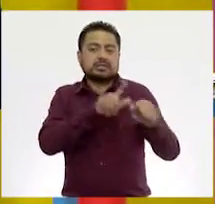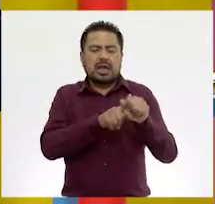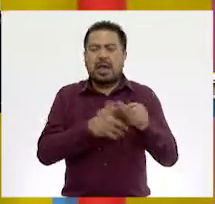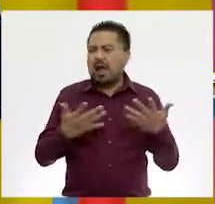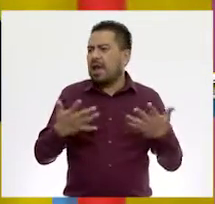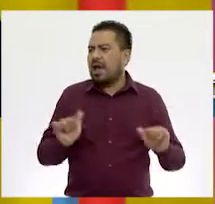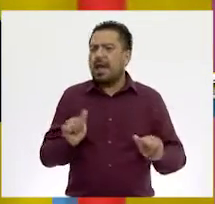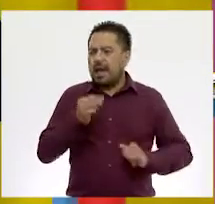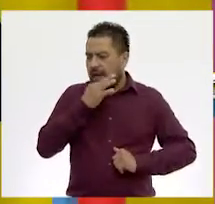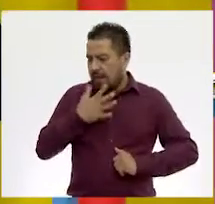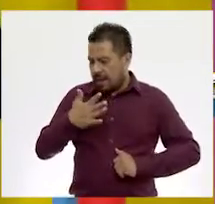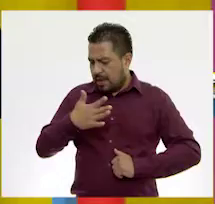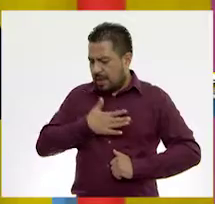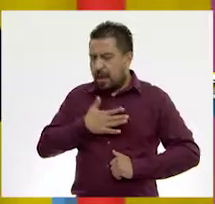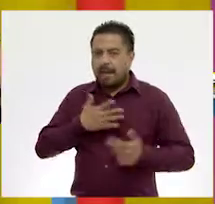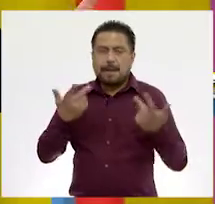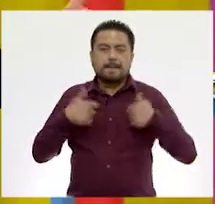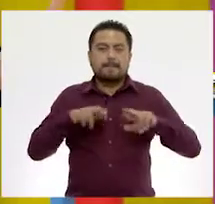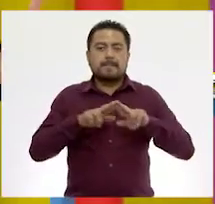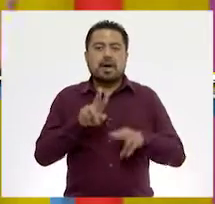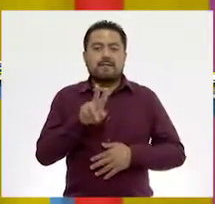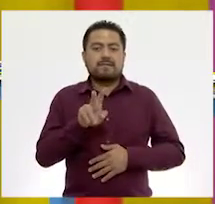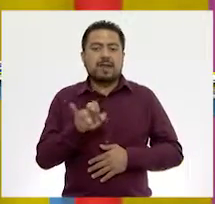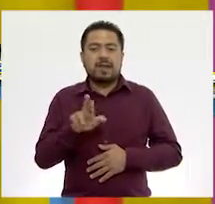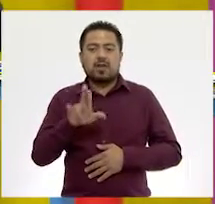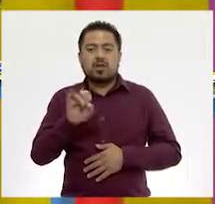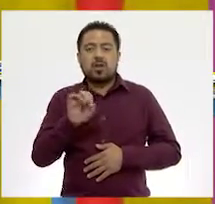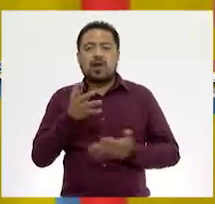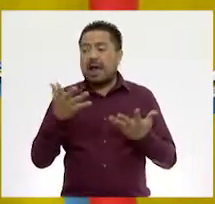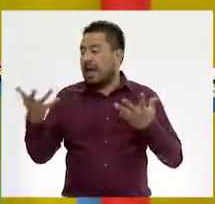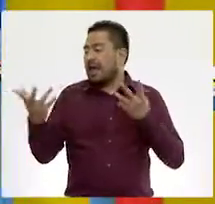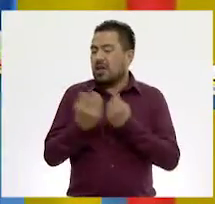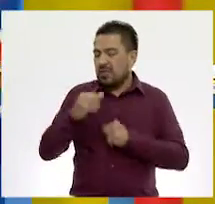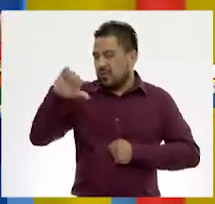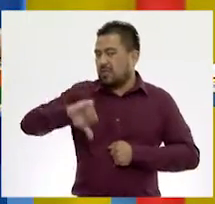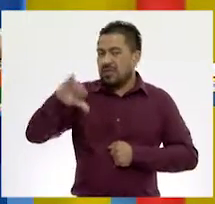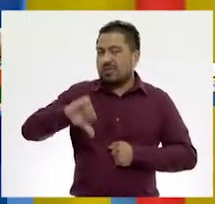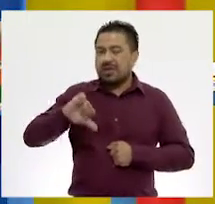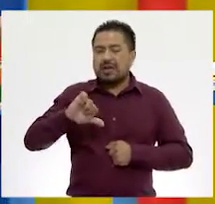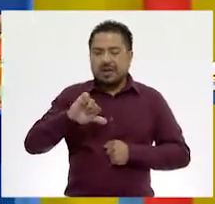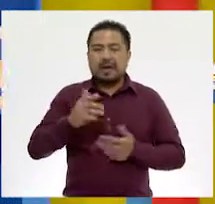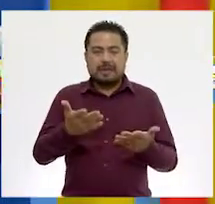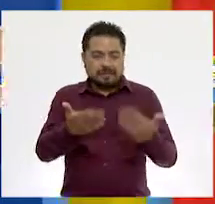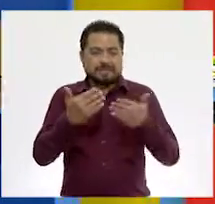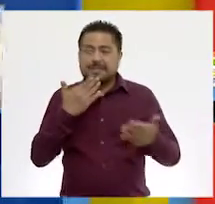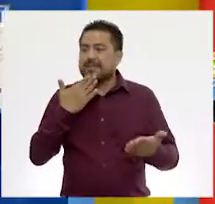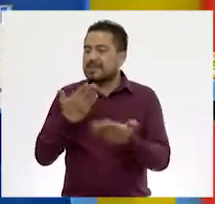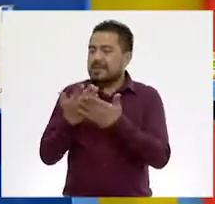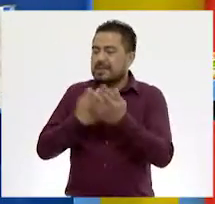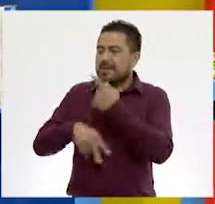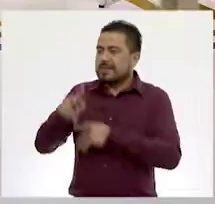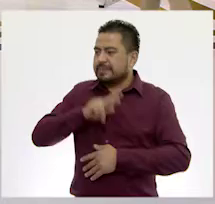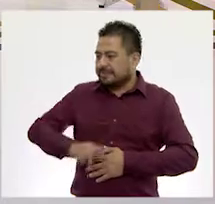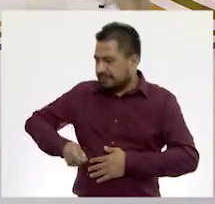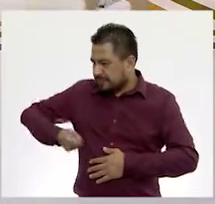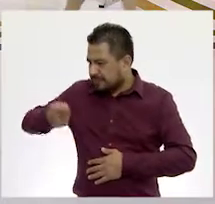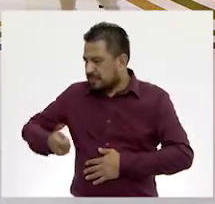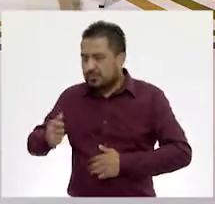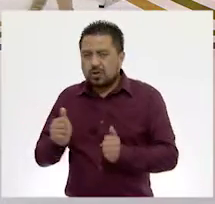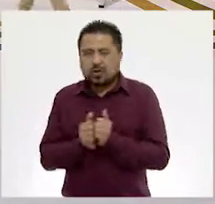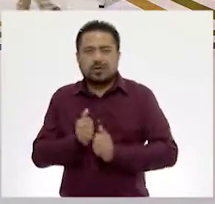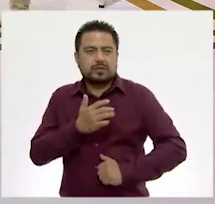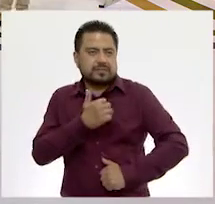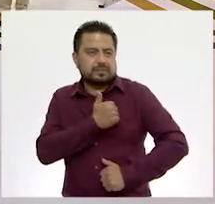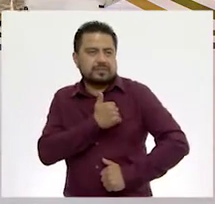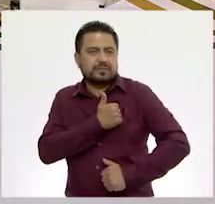nos lo había anticipado la maestra Vero, que por cierto ya está aquí con nosotros. Así que vamos a darle la bienvenida y a saludarla con el